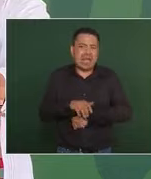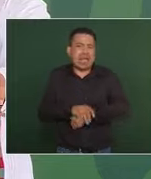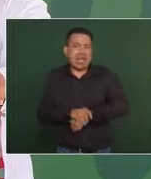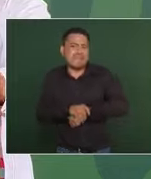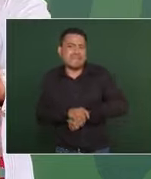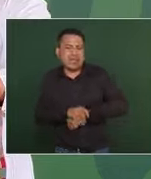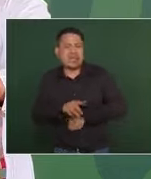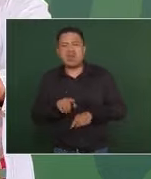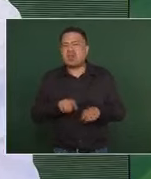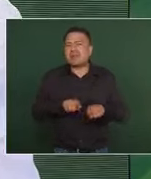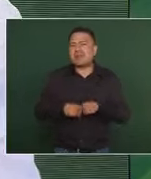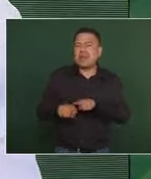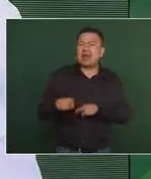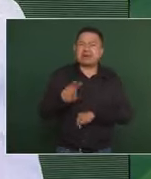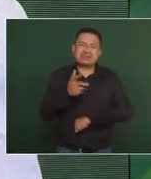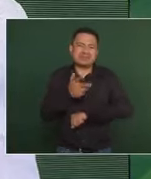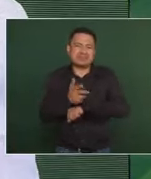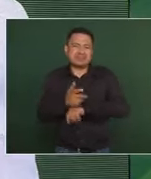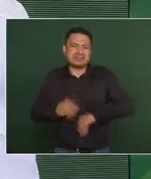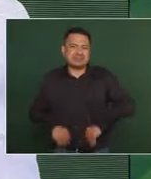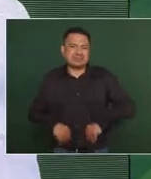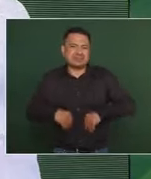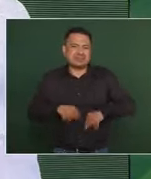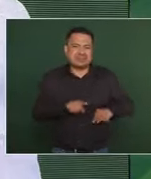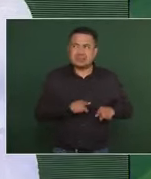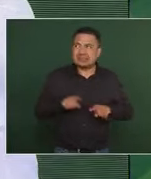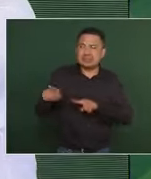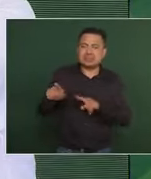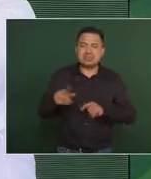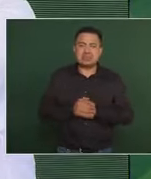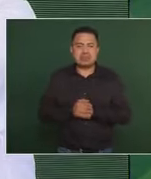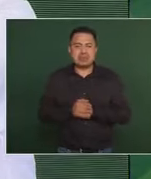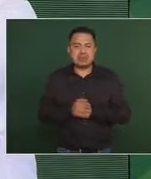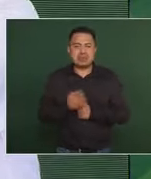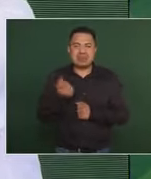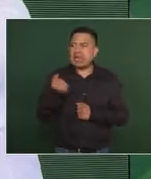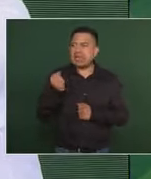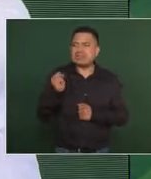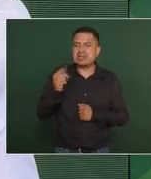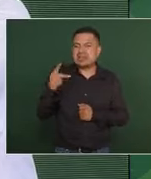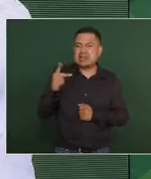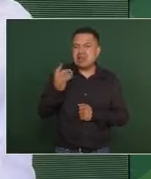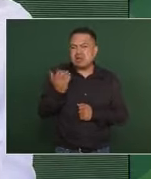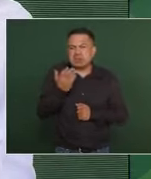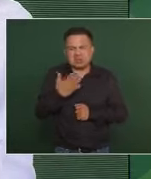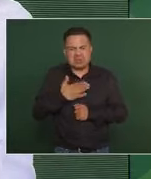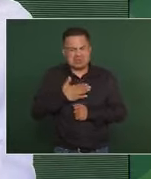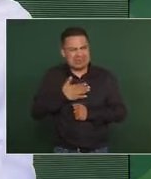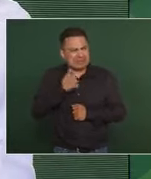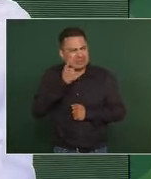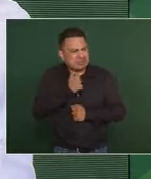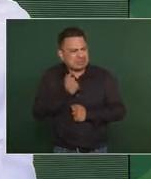amigos, hermanos estadounidenses. Esa costumbre que yo cuestiono,